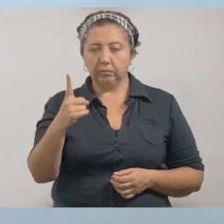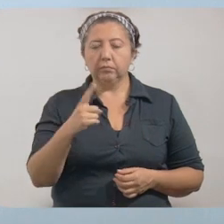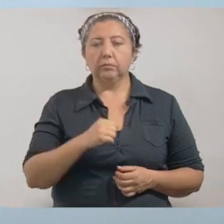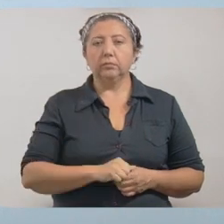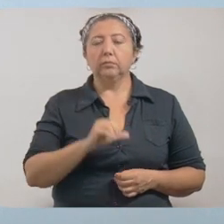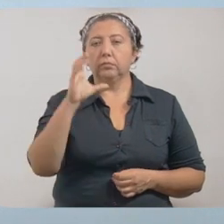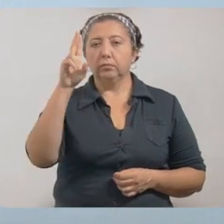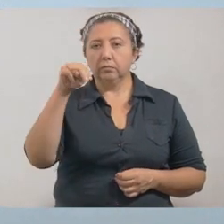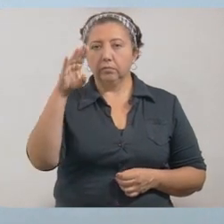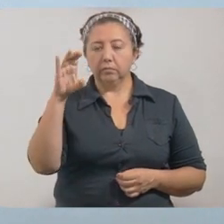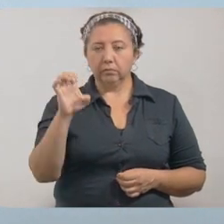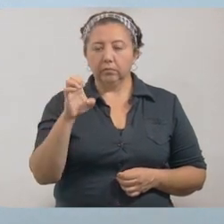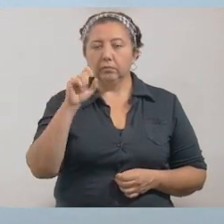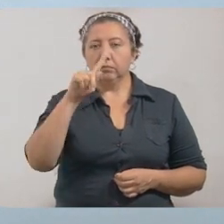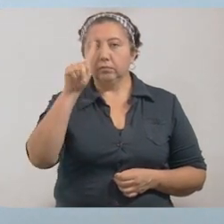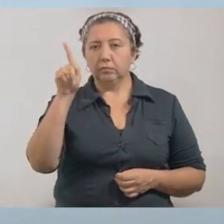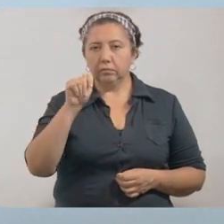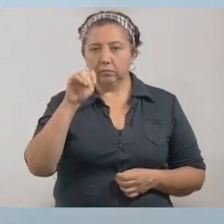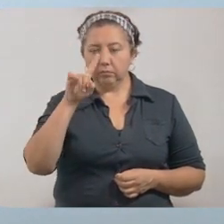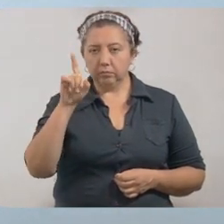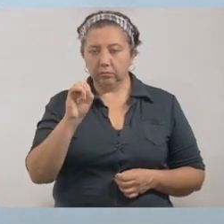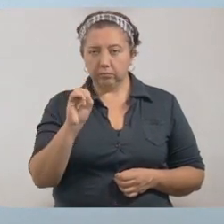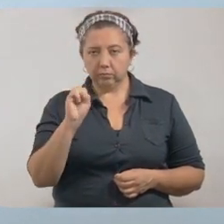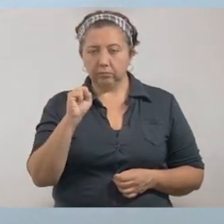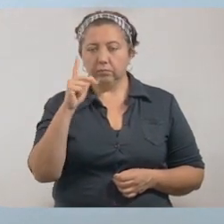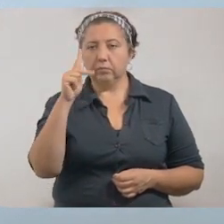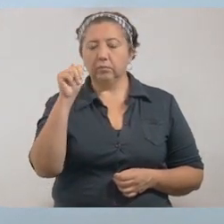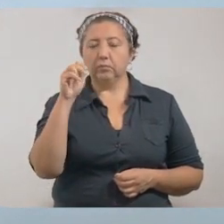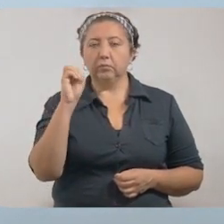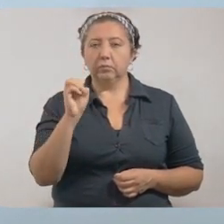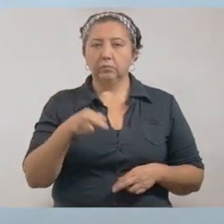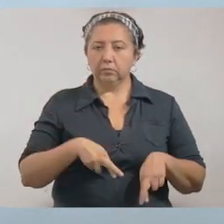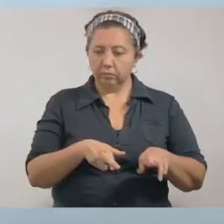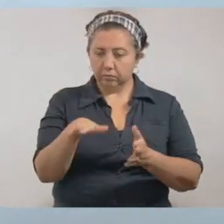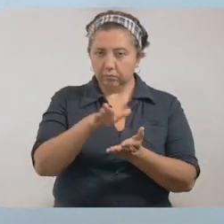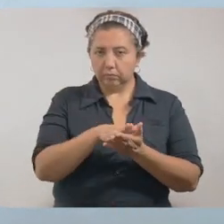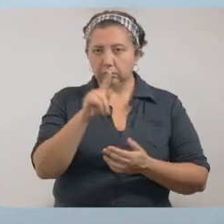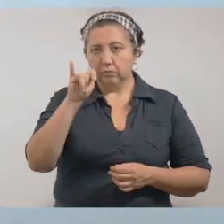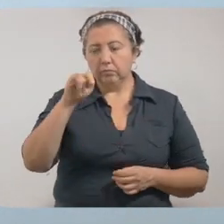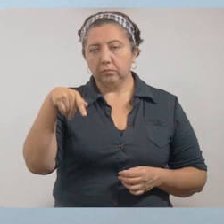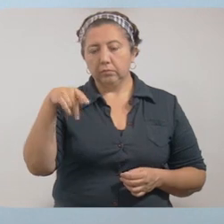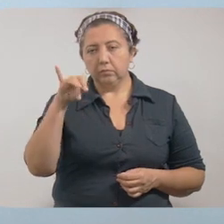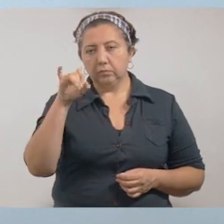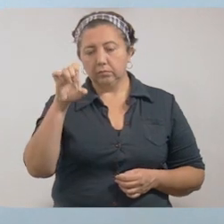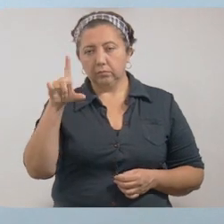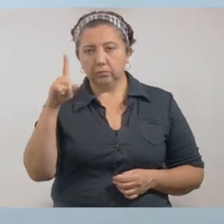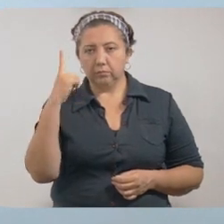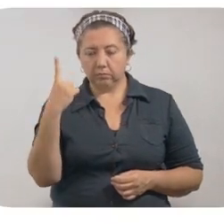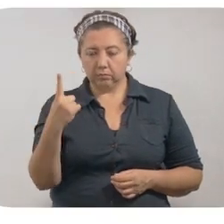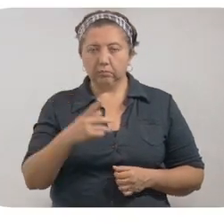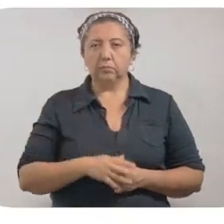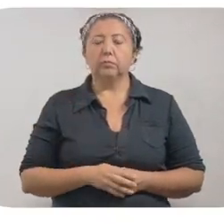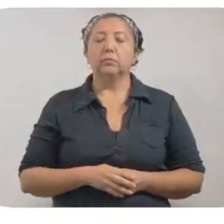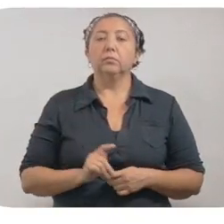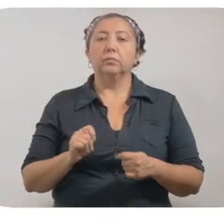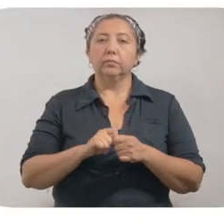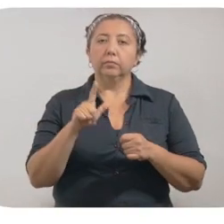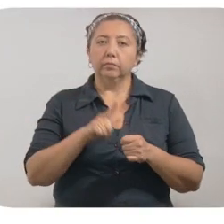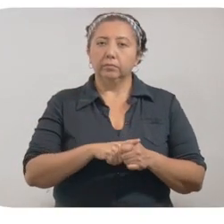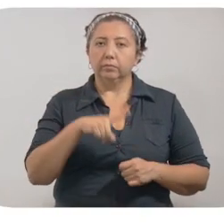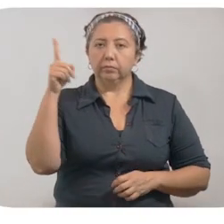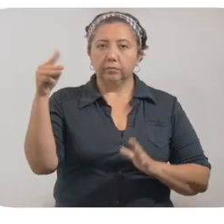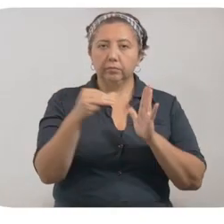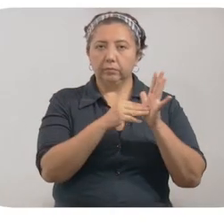1, Acanqué, Butzós, Peto, Río Lagartos, Tequit y Tizimín con un caso. En total